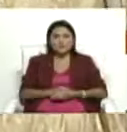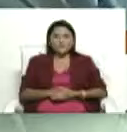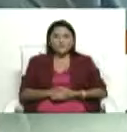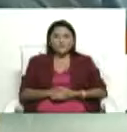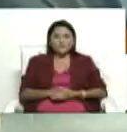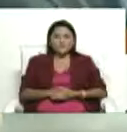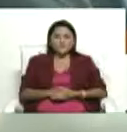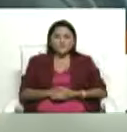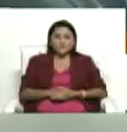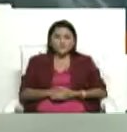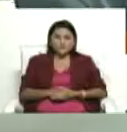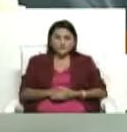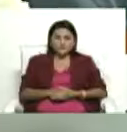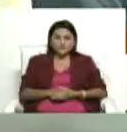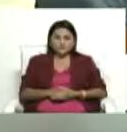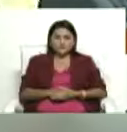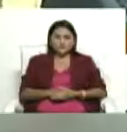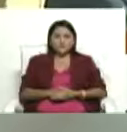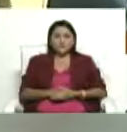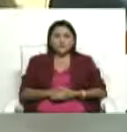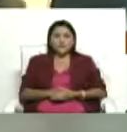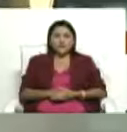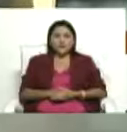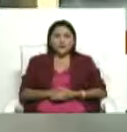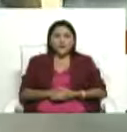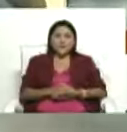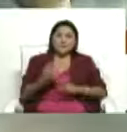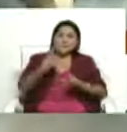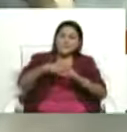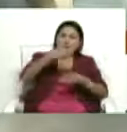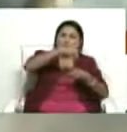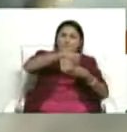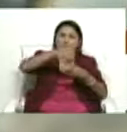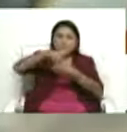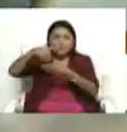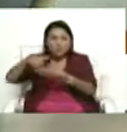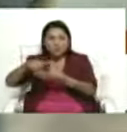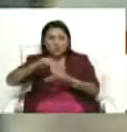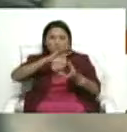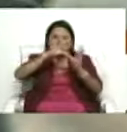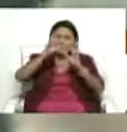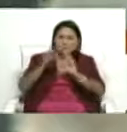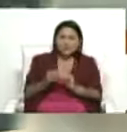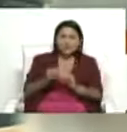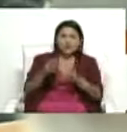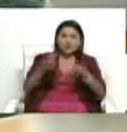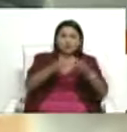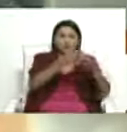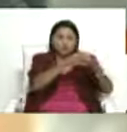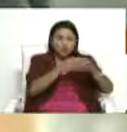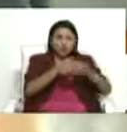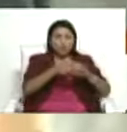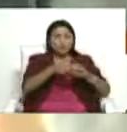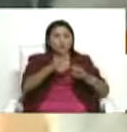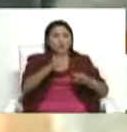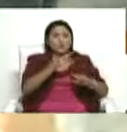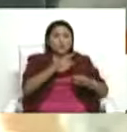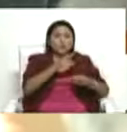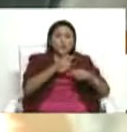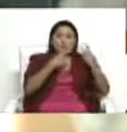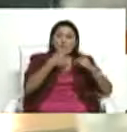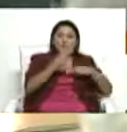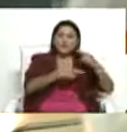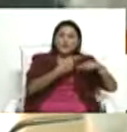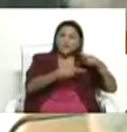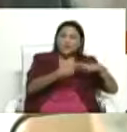Venezuela. Sumando los votos obtenidos por todos los partidos del Gran Polo Patriótico y por todos